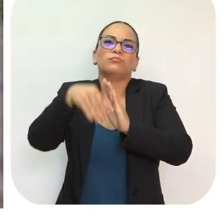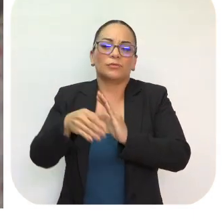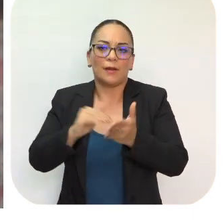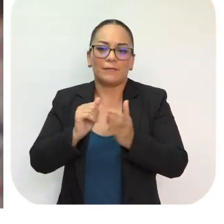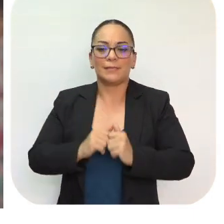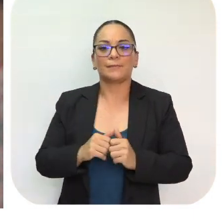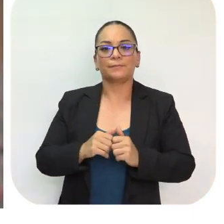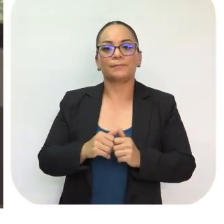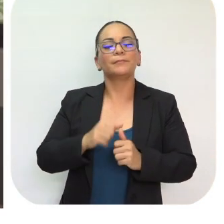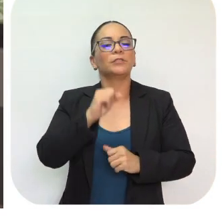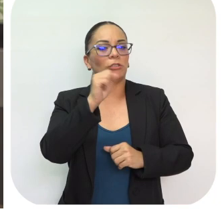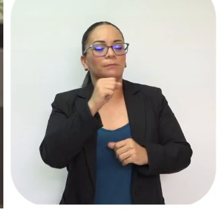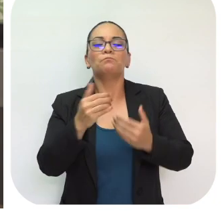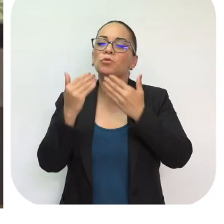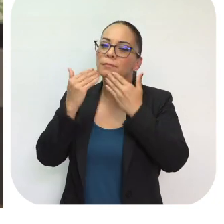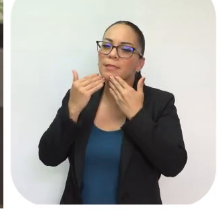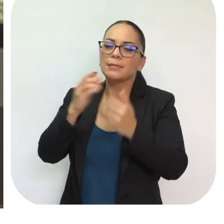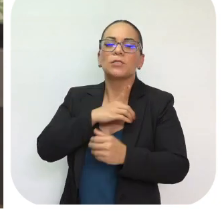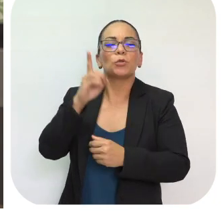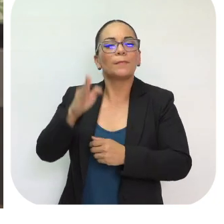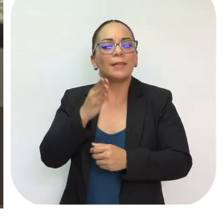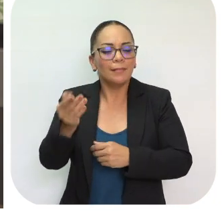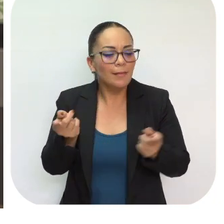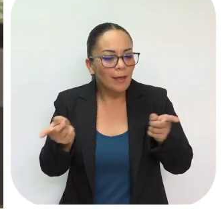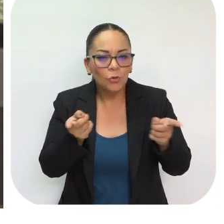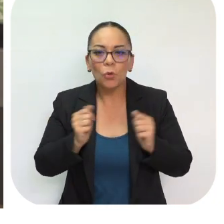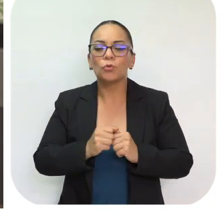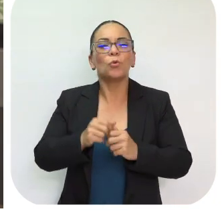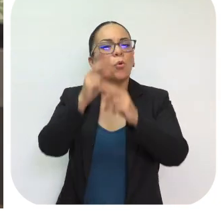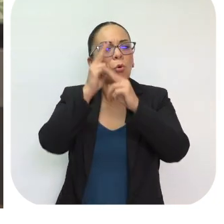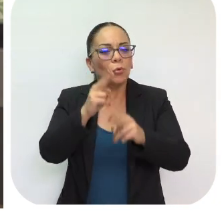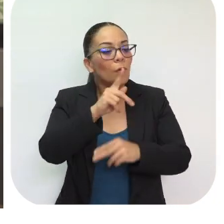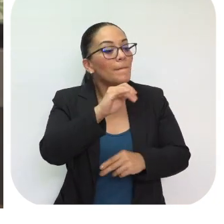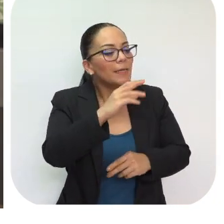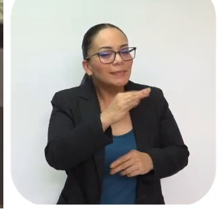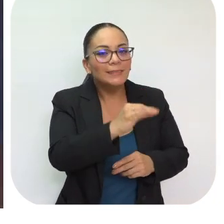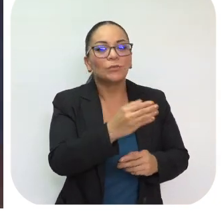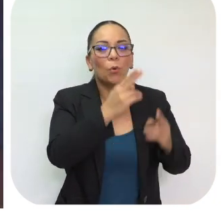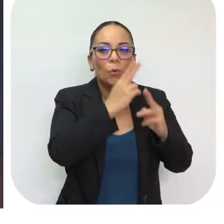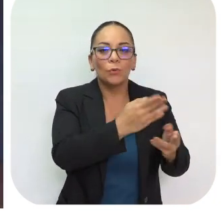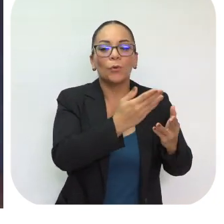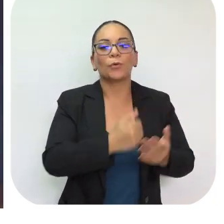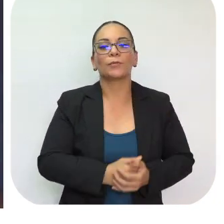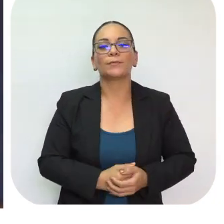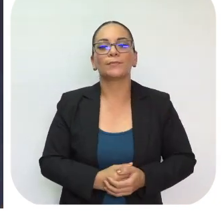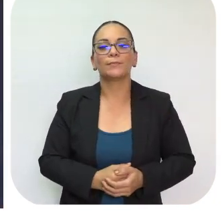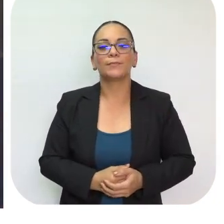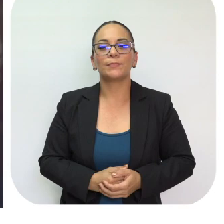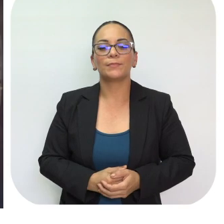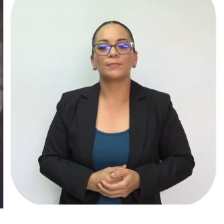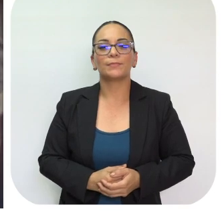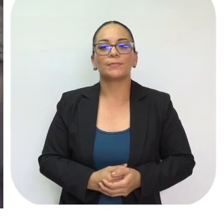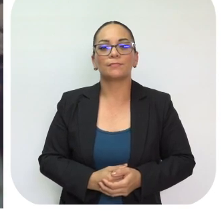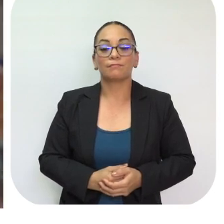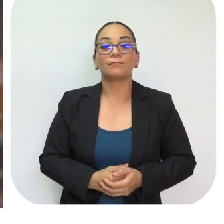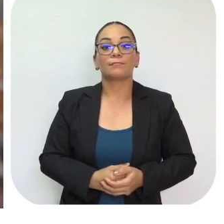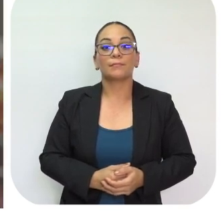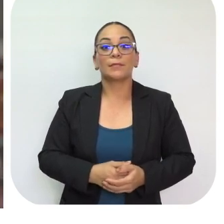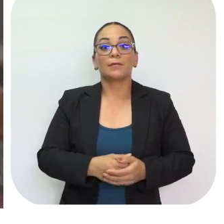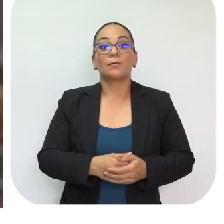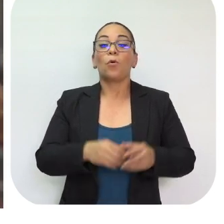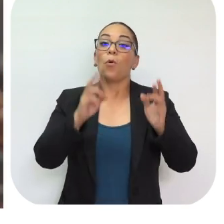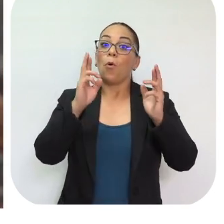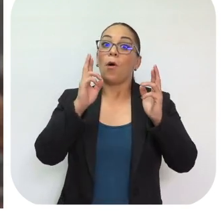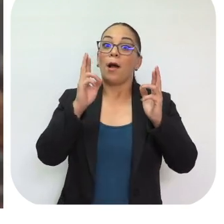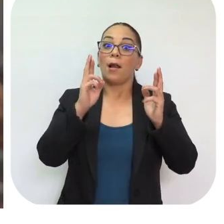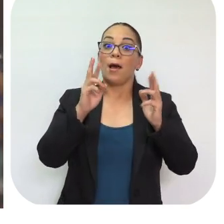Muchísimas gracias. Que Dios los bendiga. Un honor, don Pacheto. Y para el 105 años,